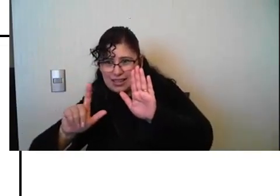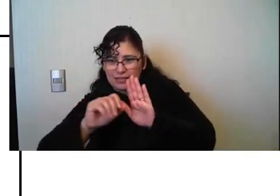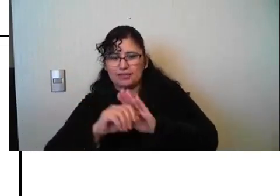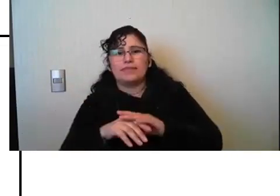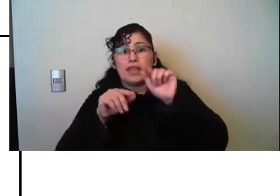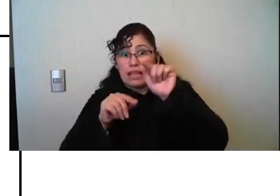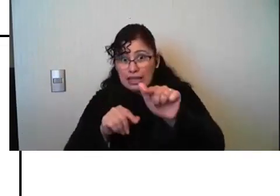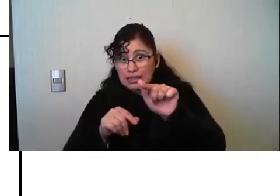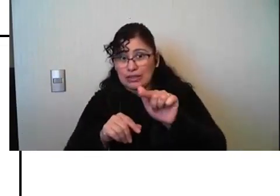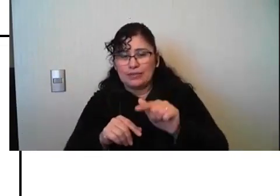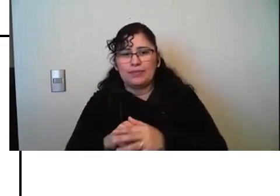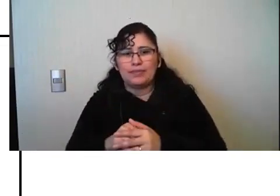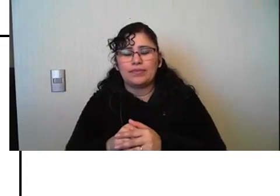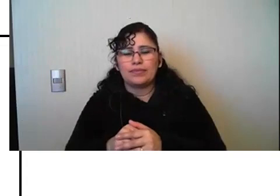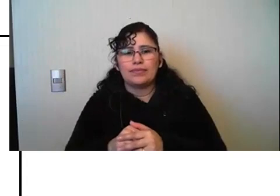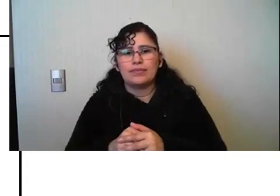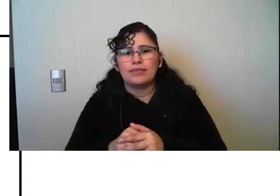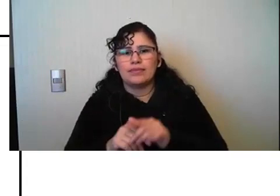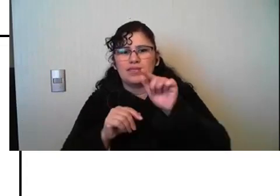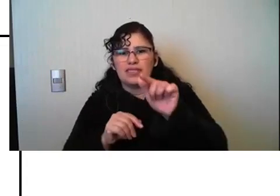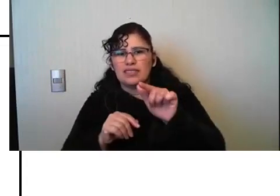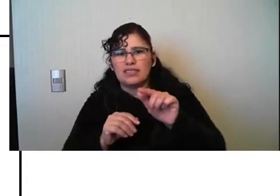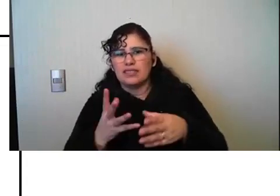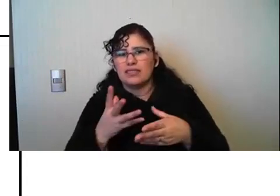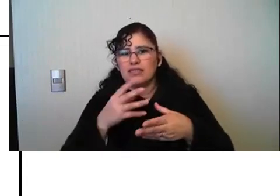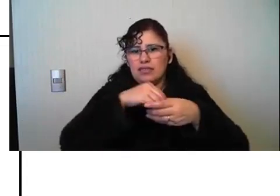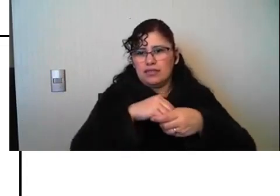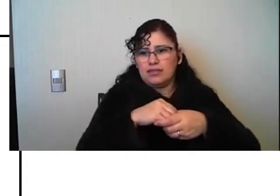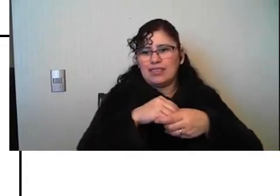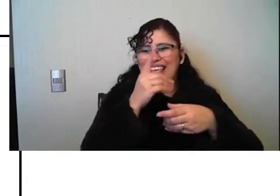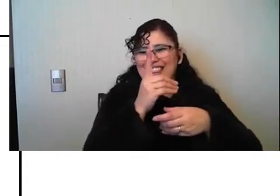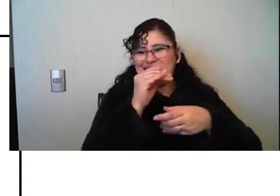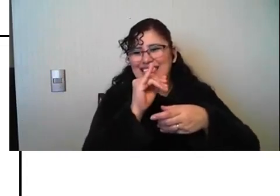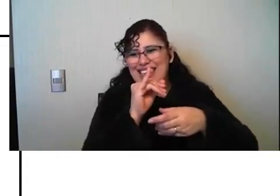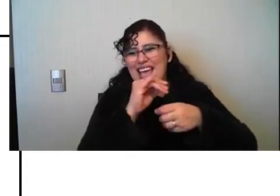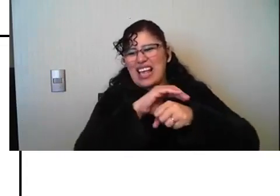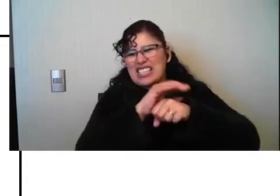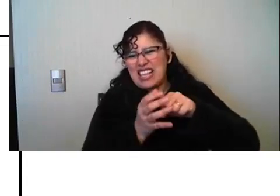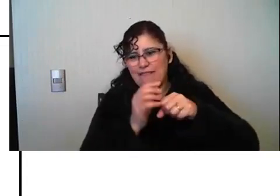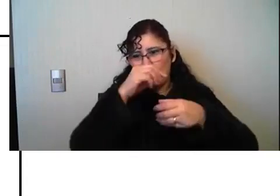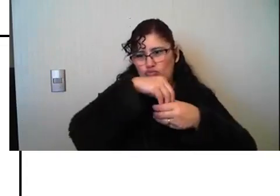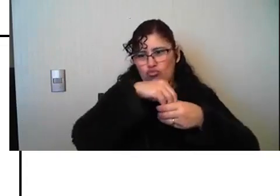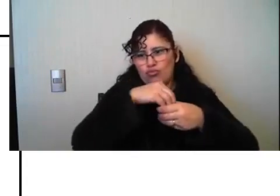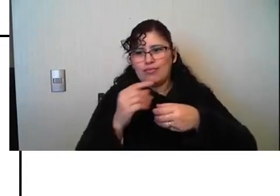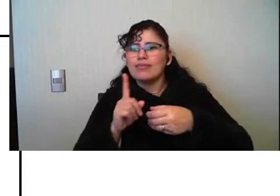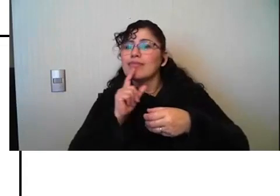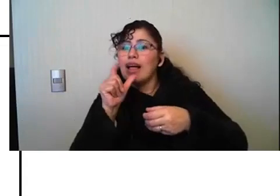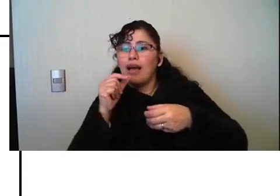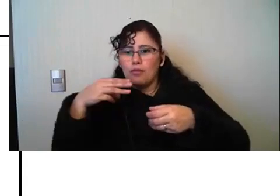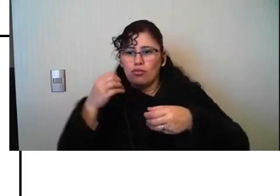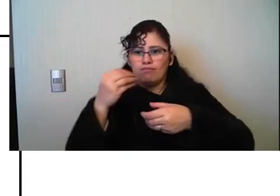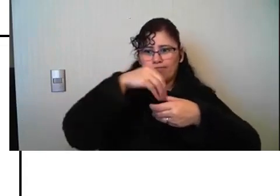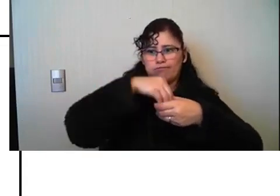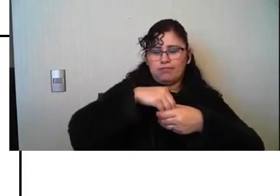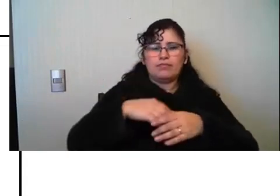tálamo, que forma parte del diencéfalo, forma parte de las paredes del tercer ventrículo, que está